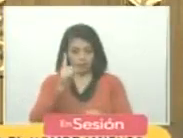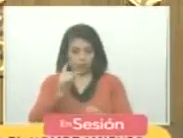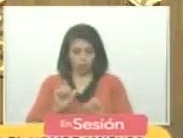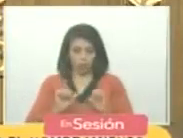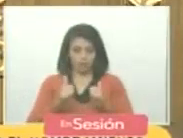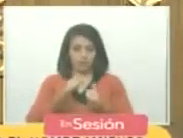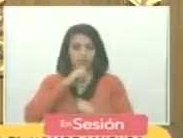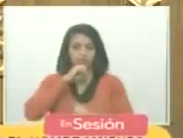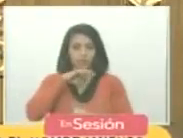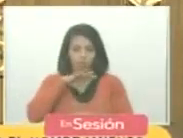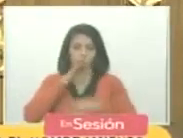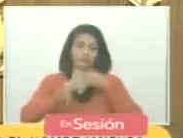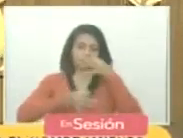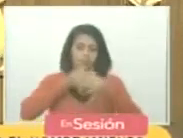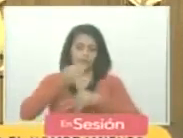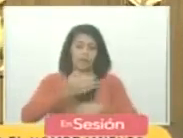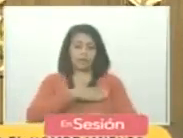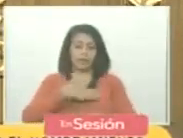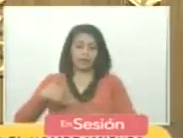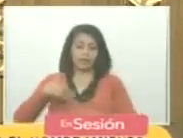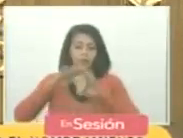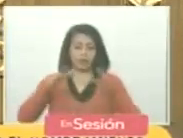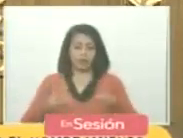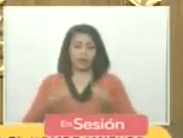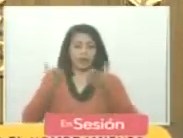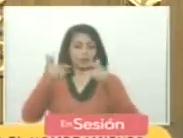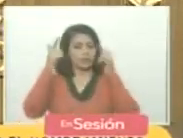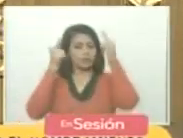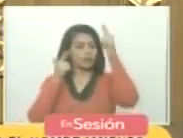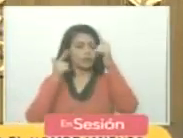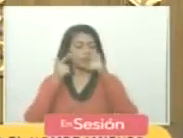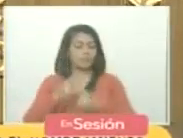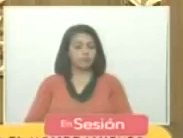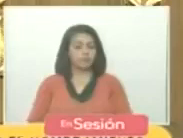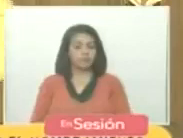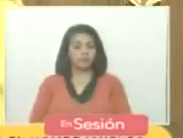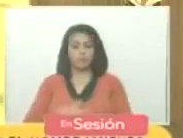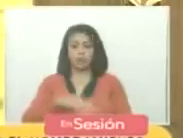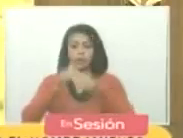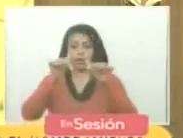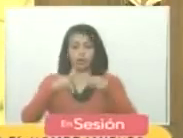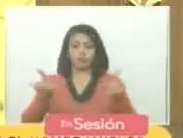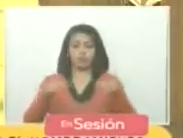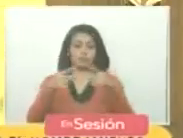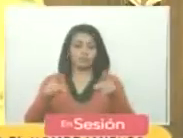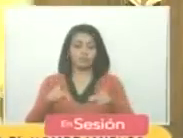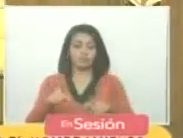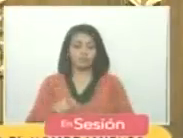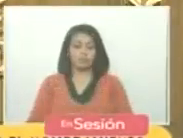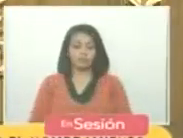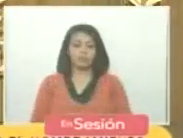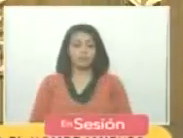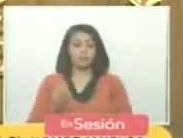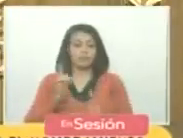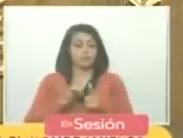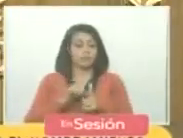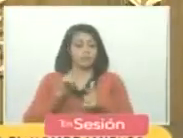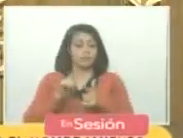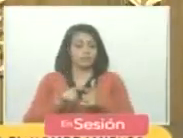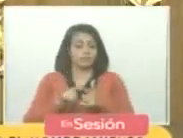historia, señor presidente. Queremos darle un regalo a Chávez, porque hoy es el aniversario.